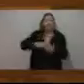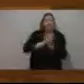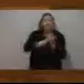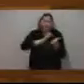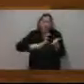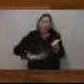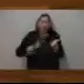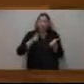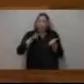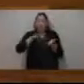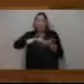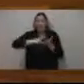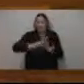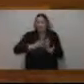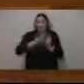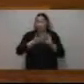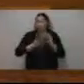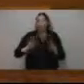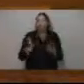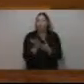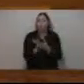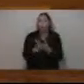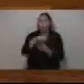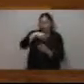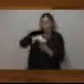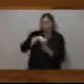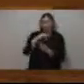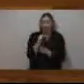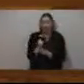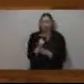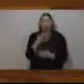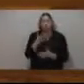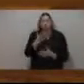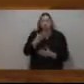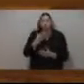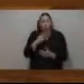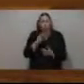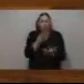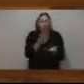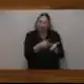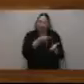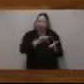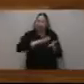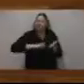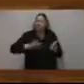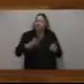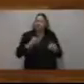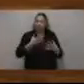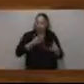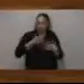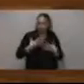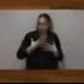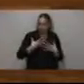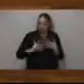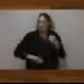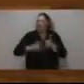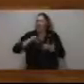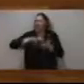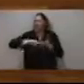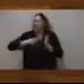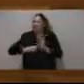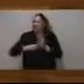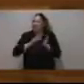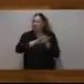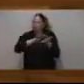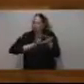técnicos que conforman este expediente? Me gustaría, nos gustaría en este grupo tener esta información. Y también si hubo algún tipo de informe técnico sectorial que se